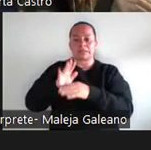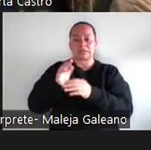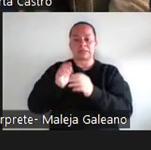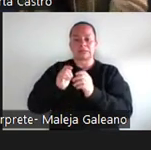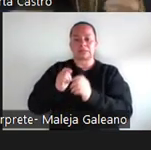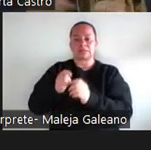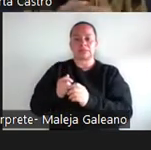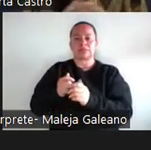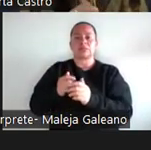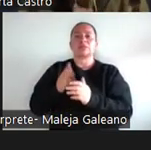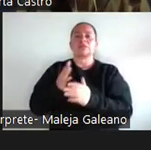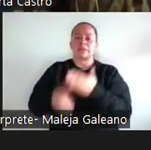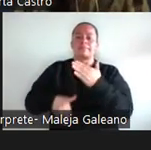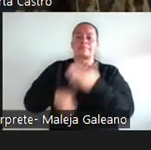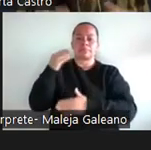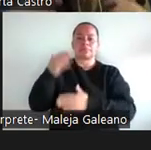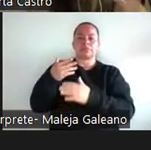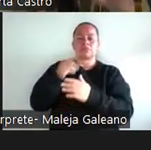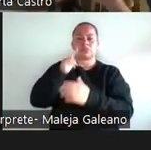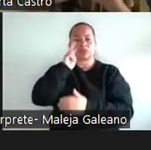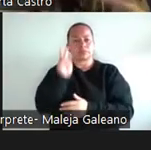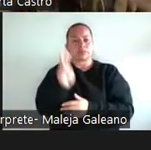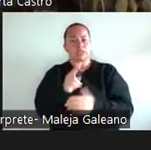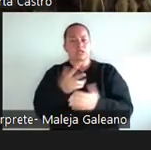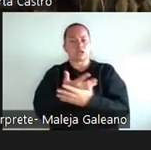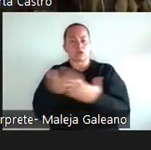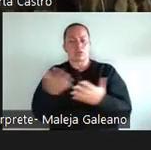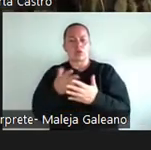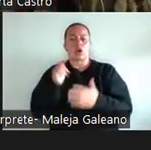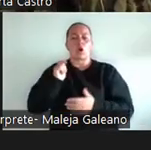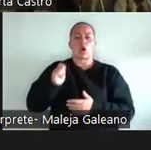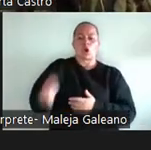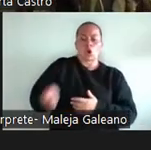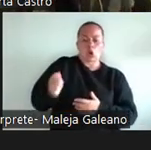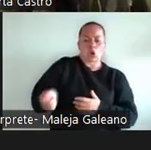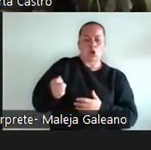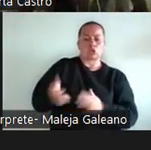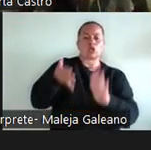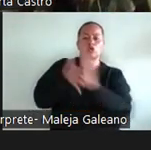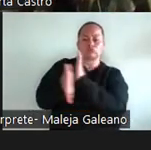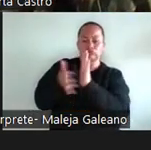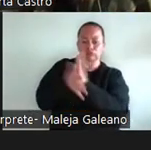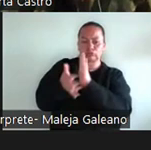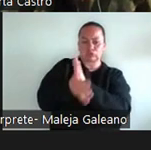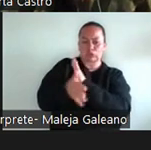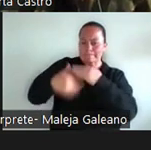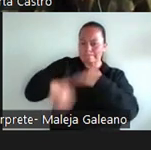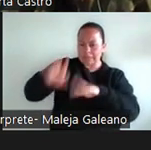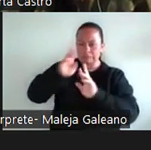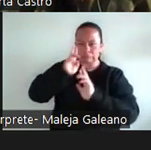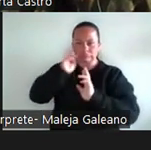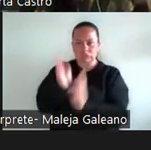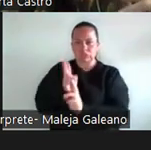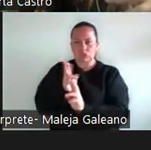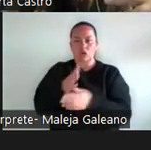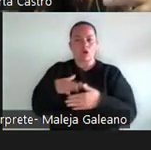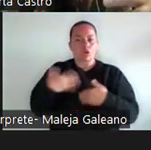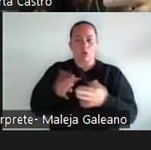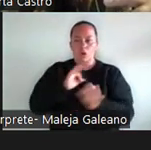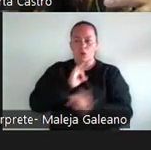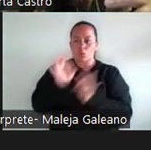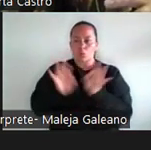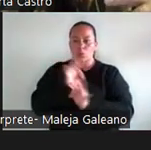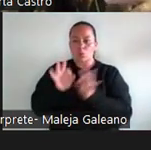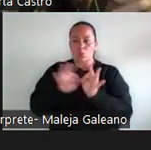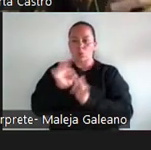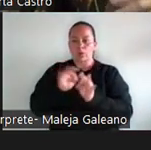aquí ya empezamos a ver que la corte amplía también bien ese reconocimiento de el cuidado no es únicamente una